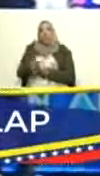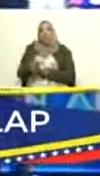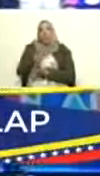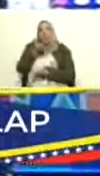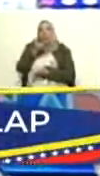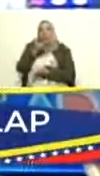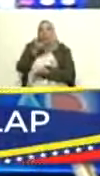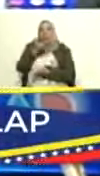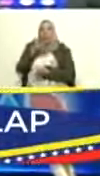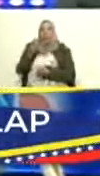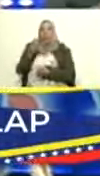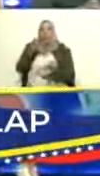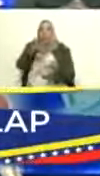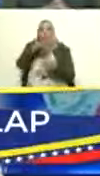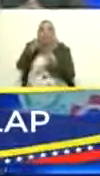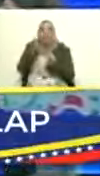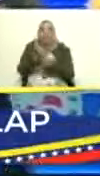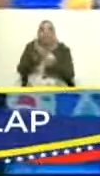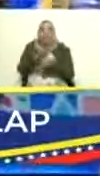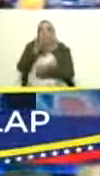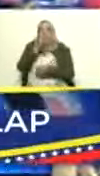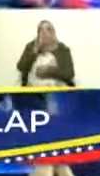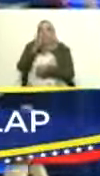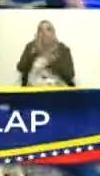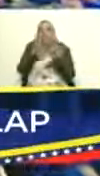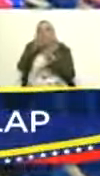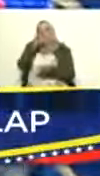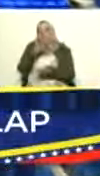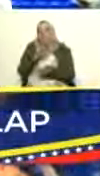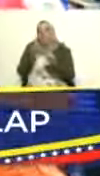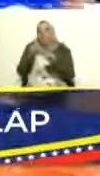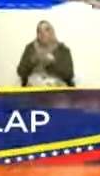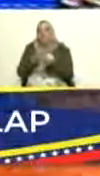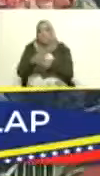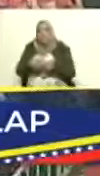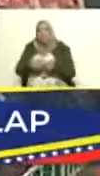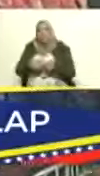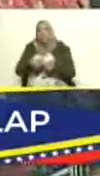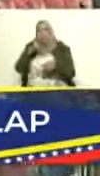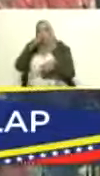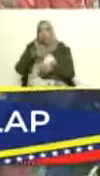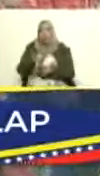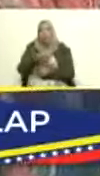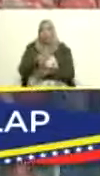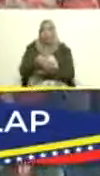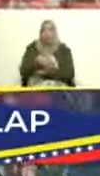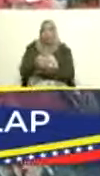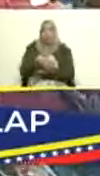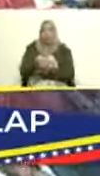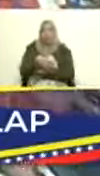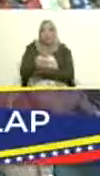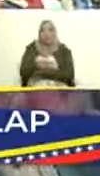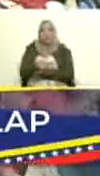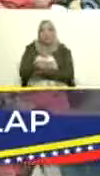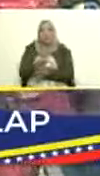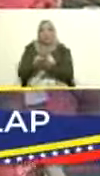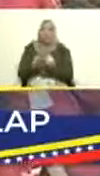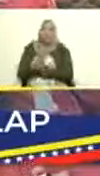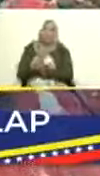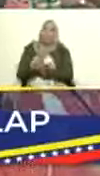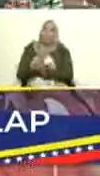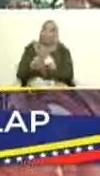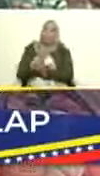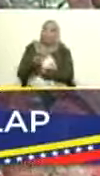de los CLAP, hoy celebramos lo que hace 8 años sufría el pueblo en las calles, cuando se acaparaban